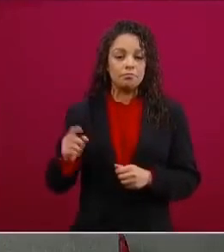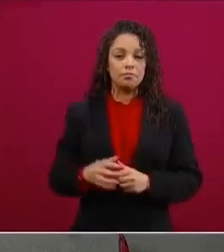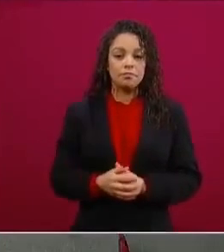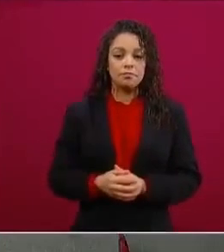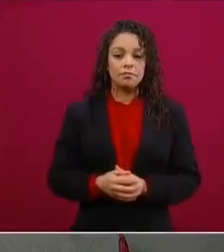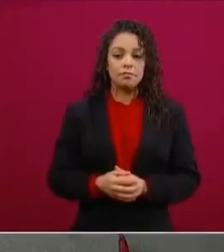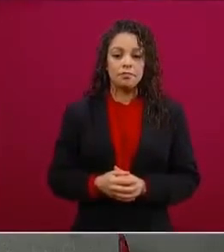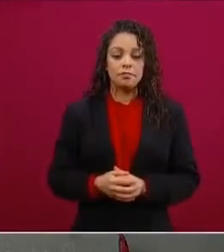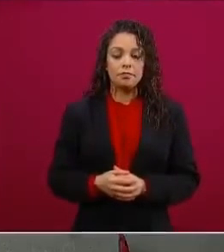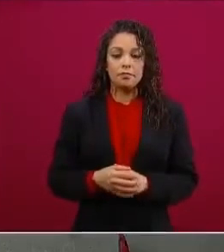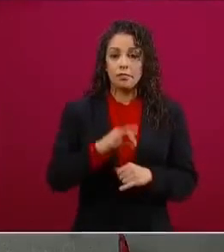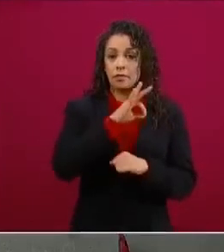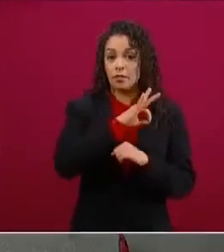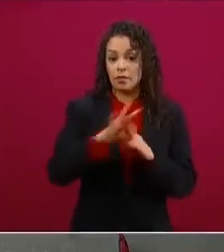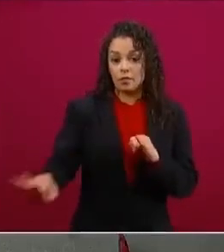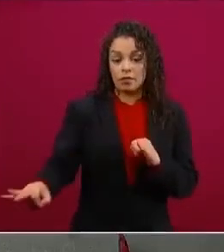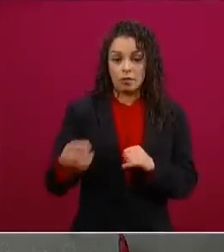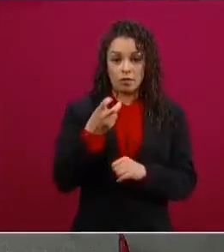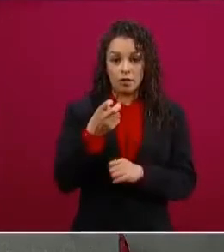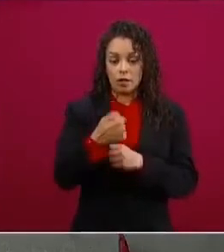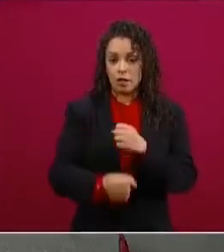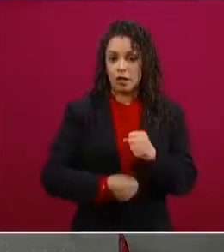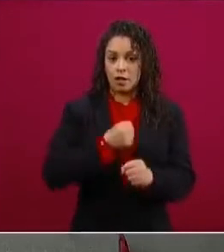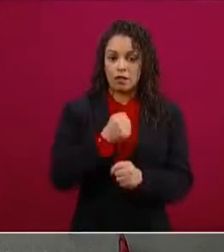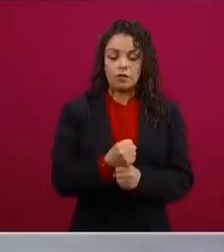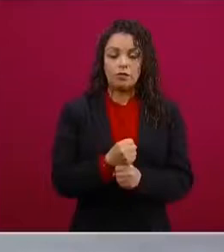a finales de este año.